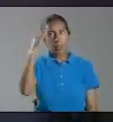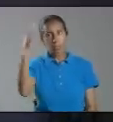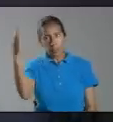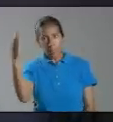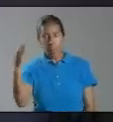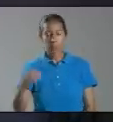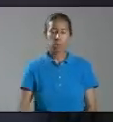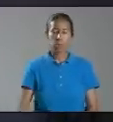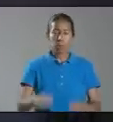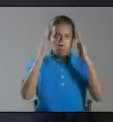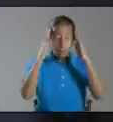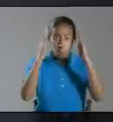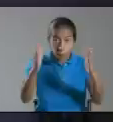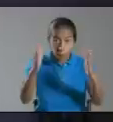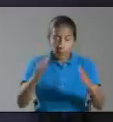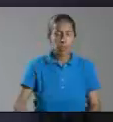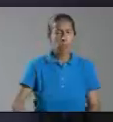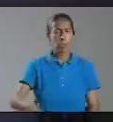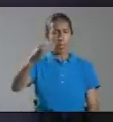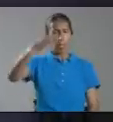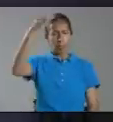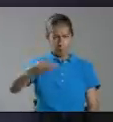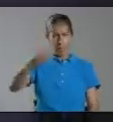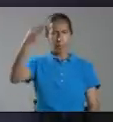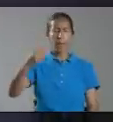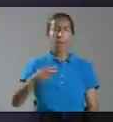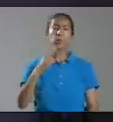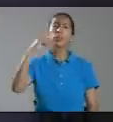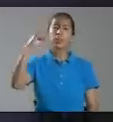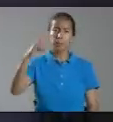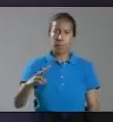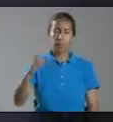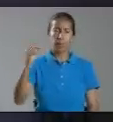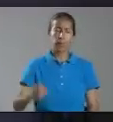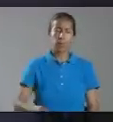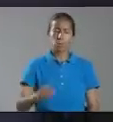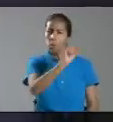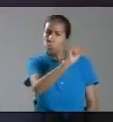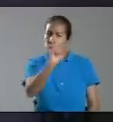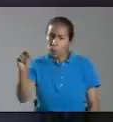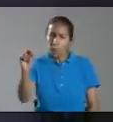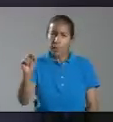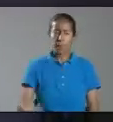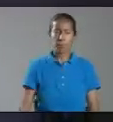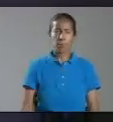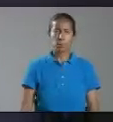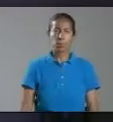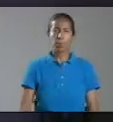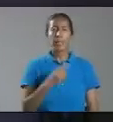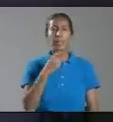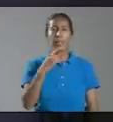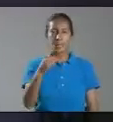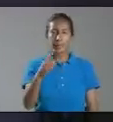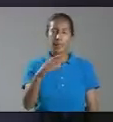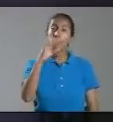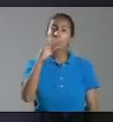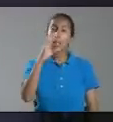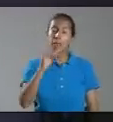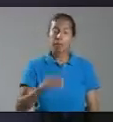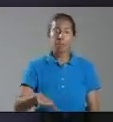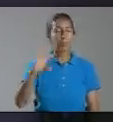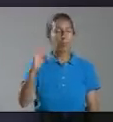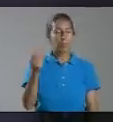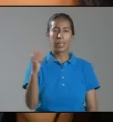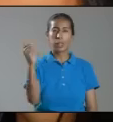enfatizamos, creemos, afirmamos, subrayamos, ponderamos que solo